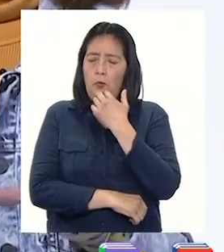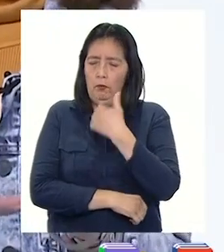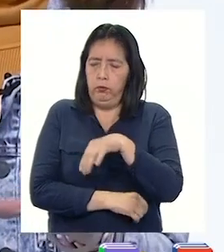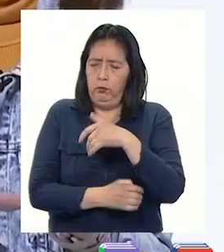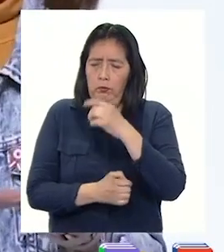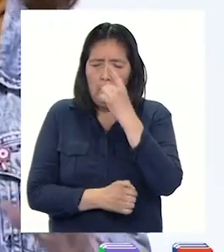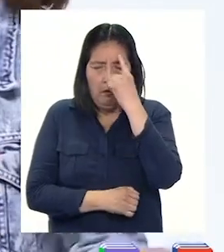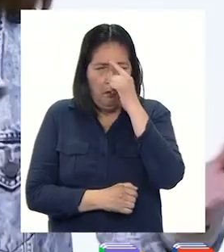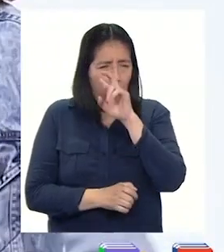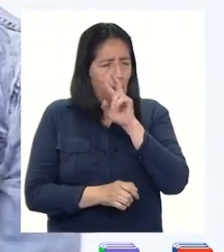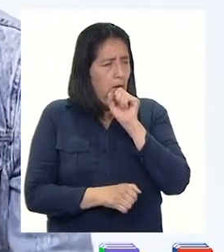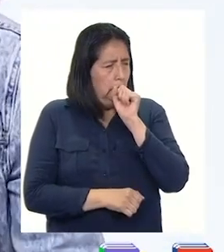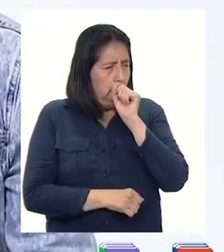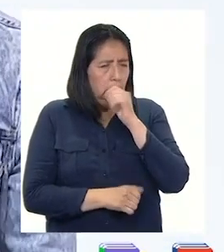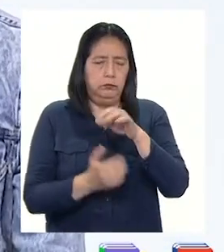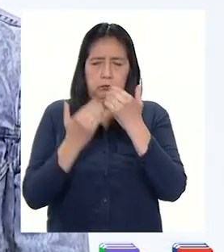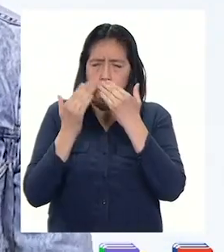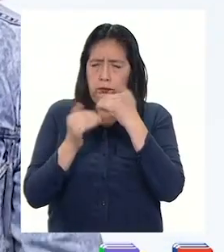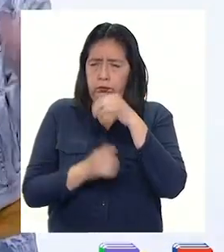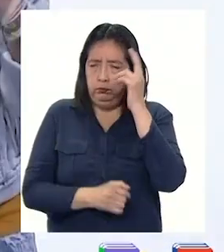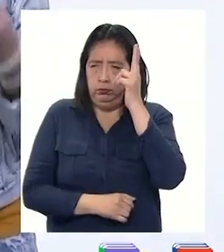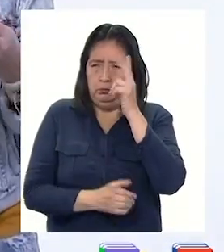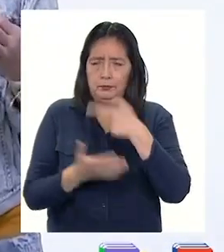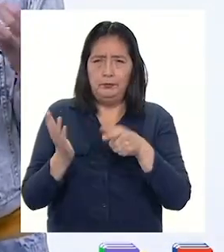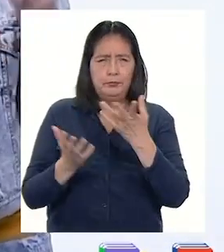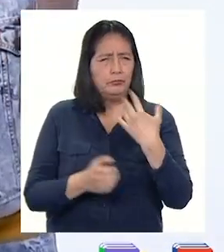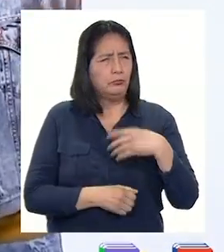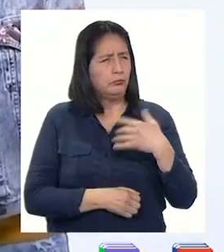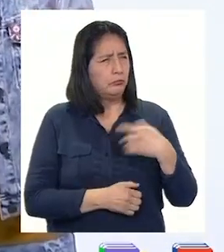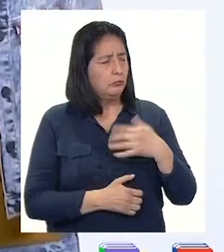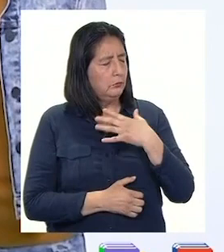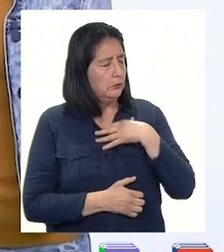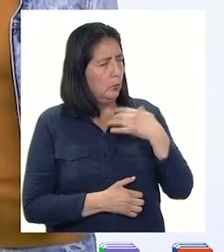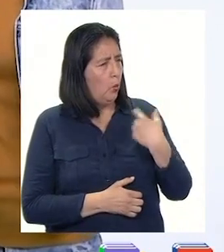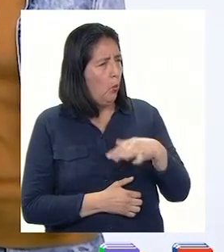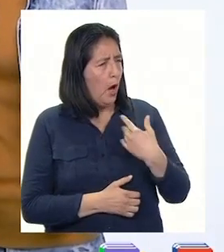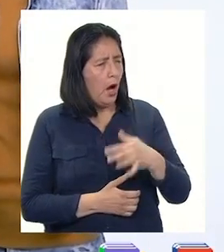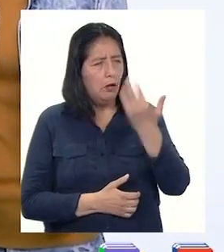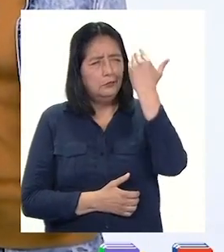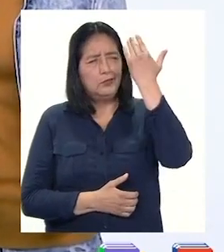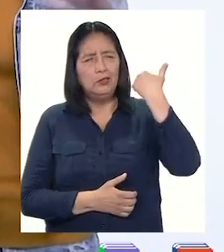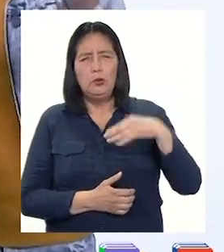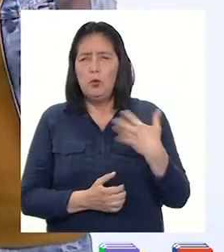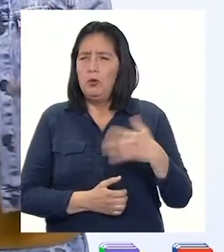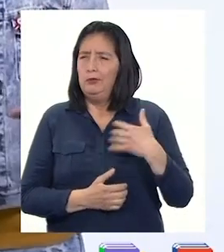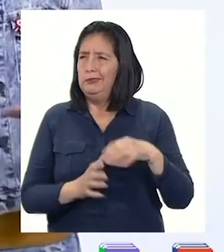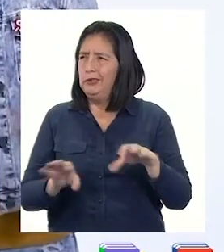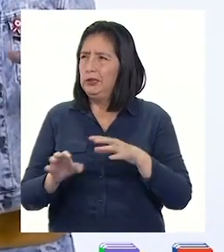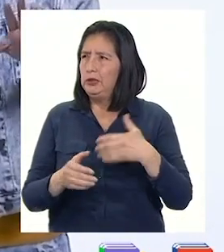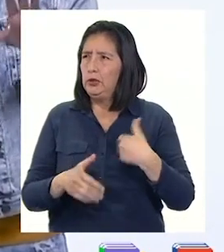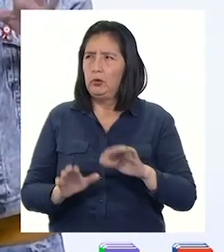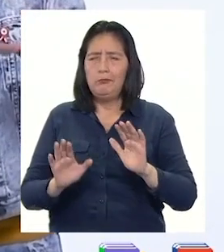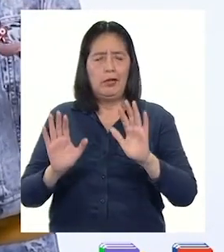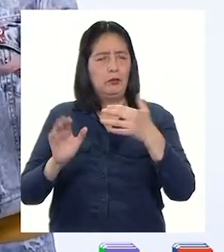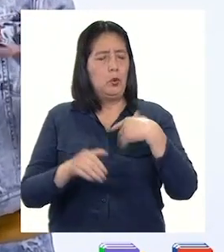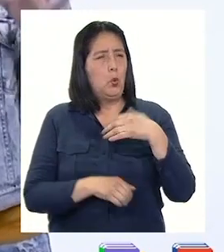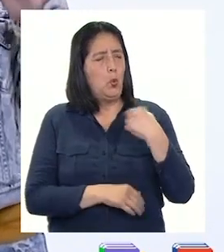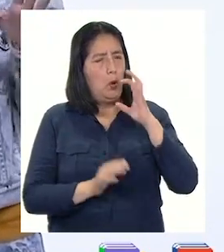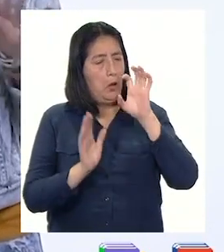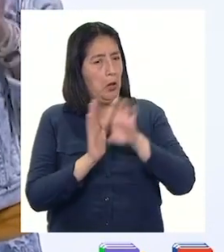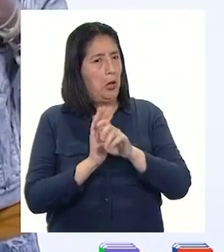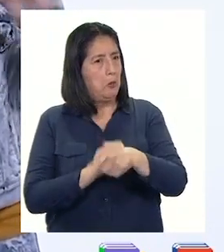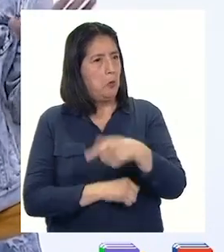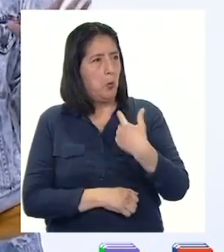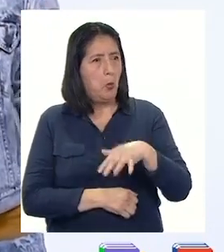No lo había visto así. Muchas gracias, profesor. Qué increíble todo lo que hicieron nuestros ancestros. Con estos ejemplos me ha quedado clarísimo